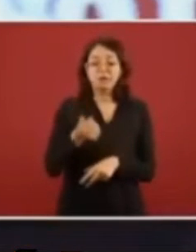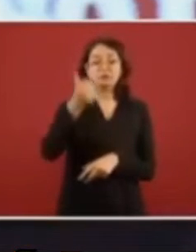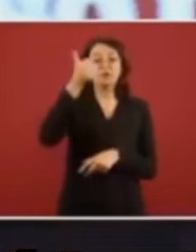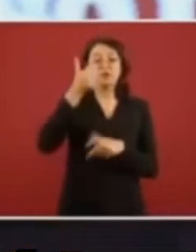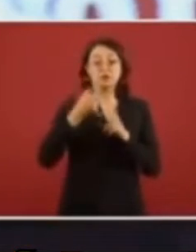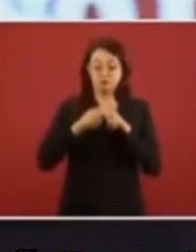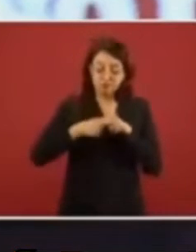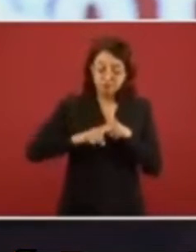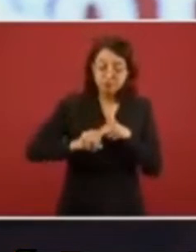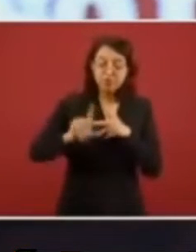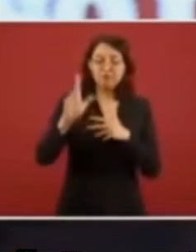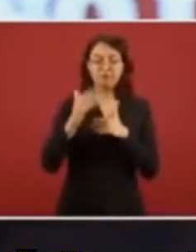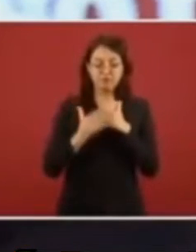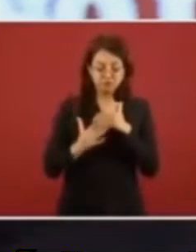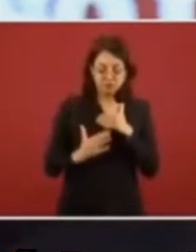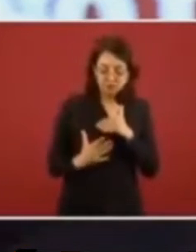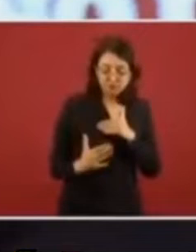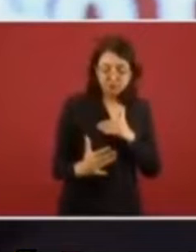que tampoco lo habíamos